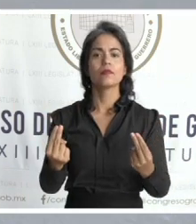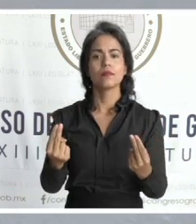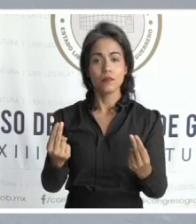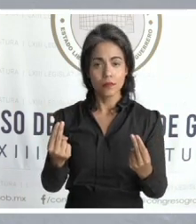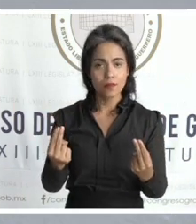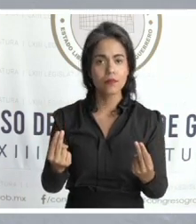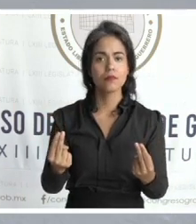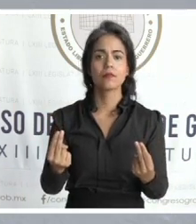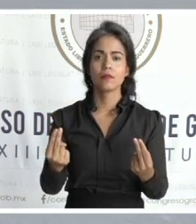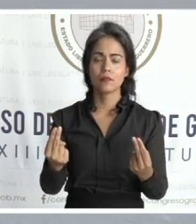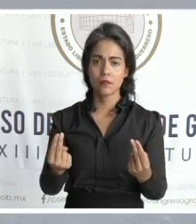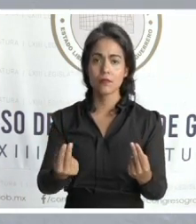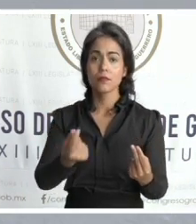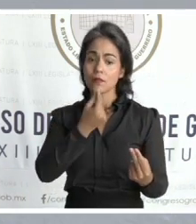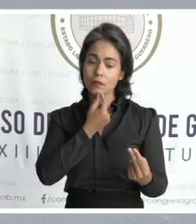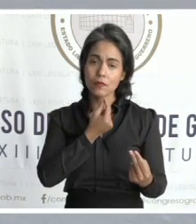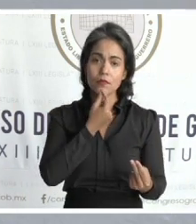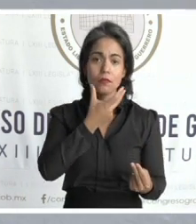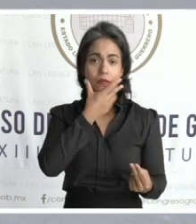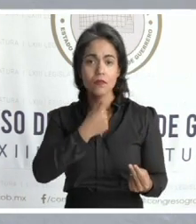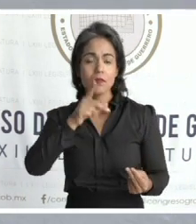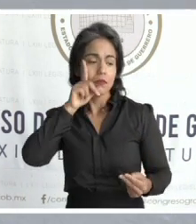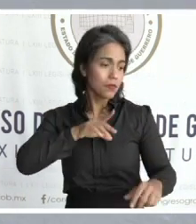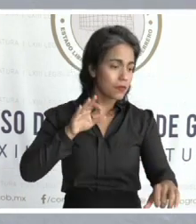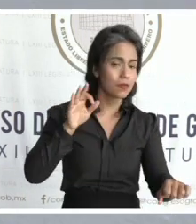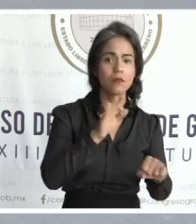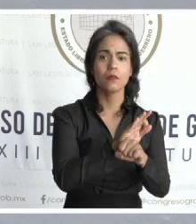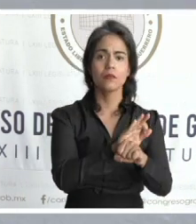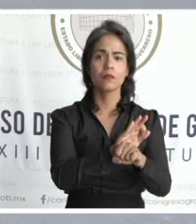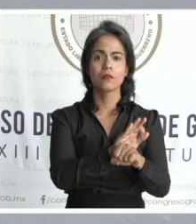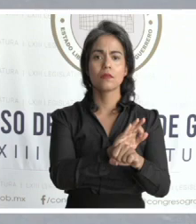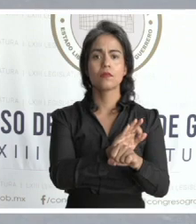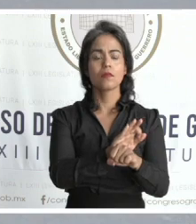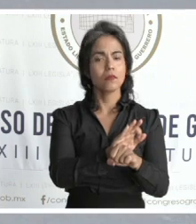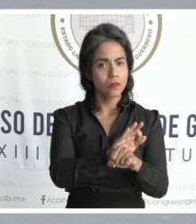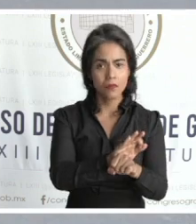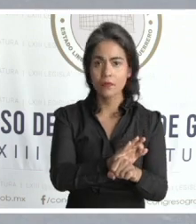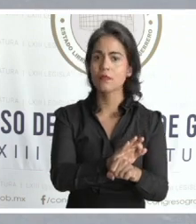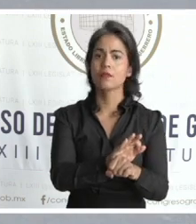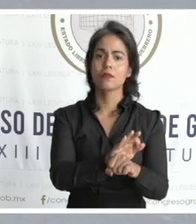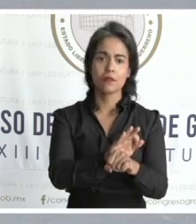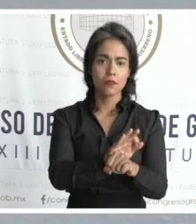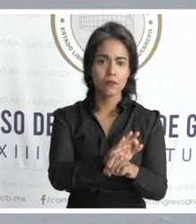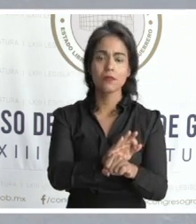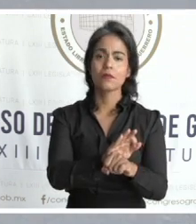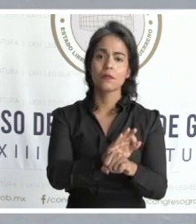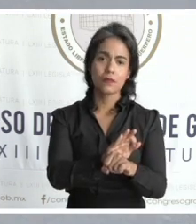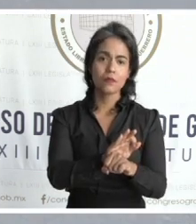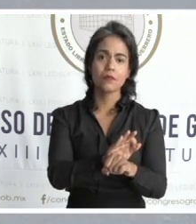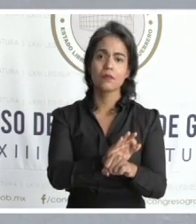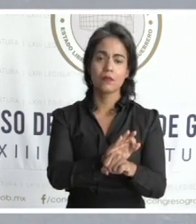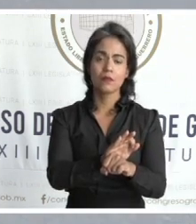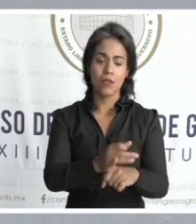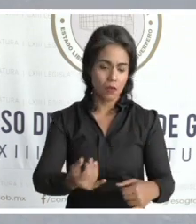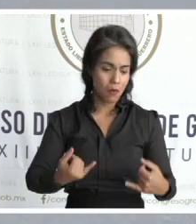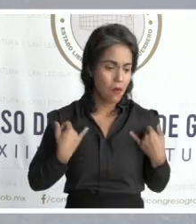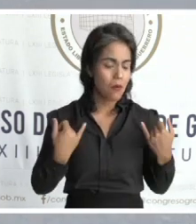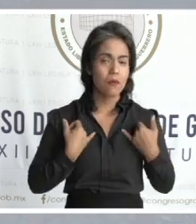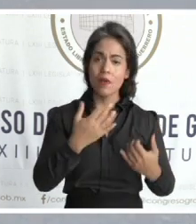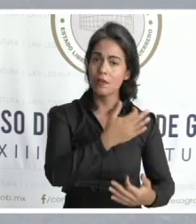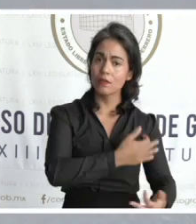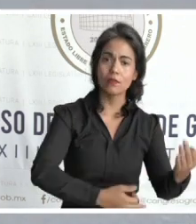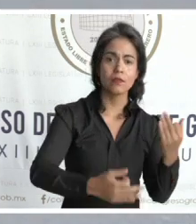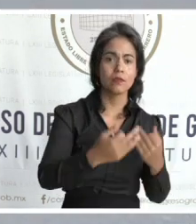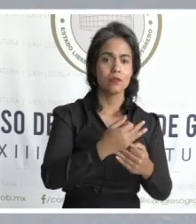fundamentalmente hacia nuestra niñez, hacia nuestros niños, a nuestras niñas y hacia nuestros adolescentes. Y una